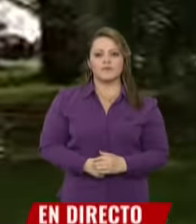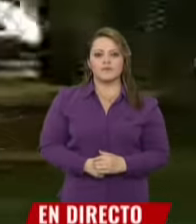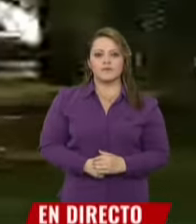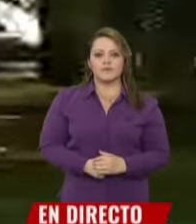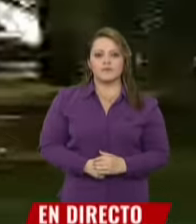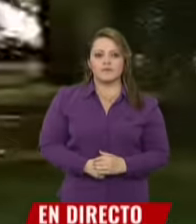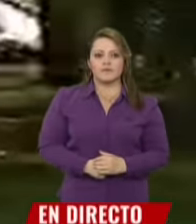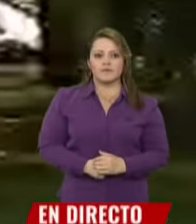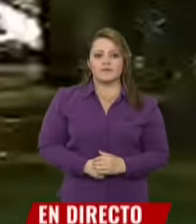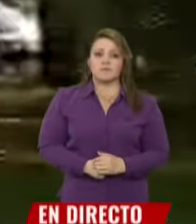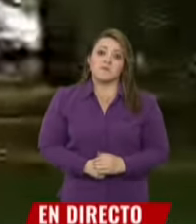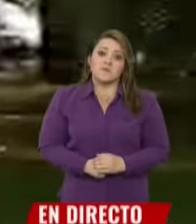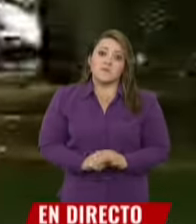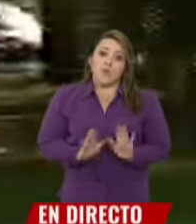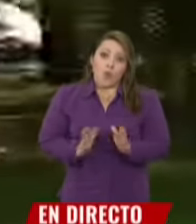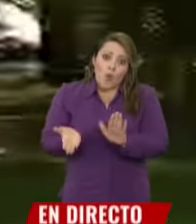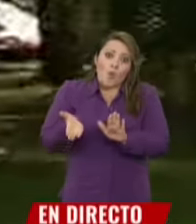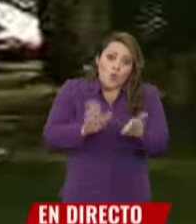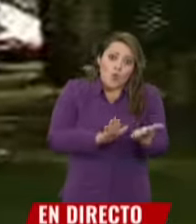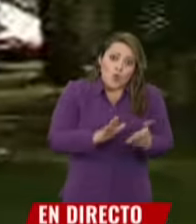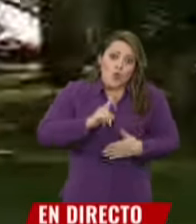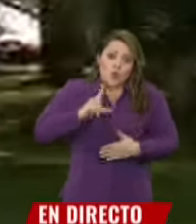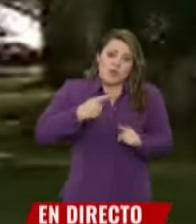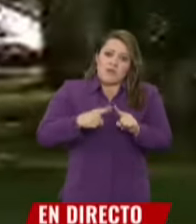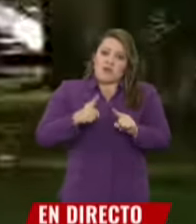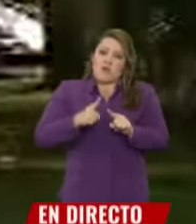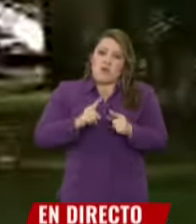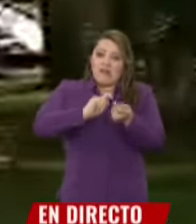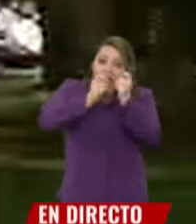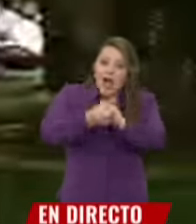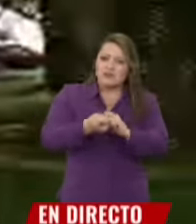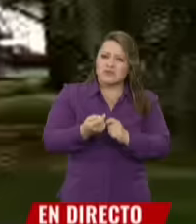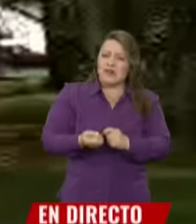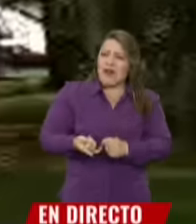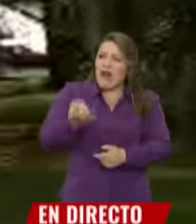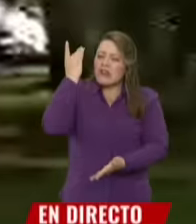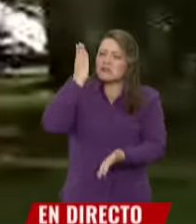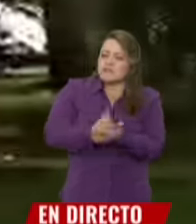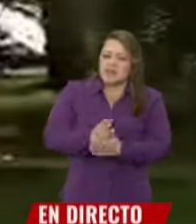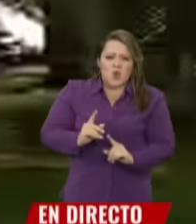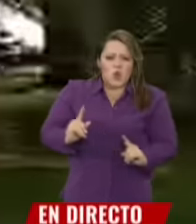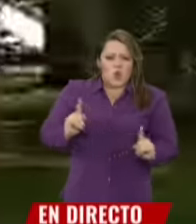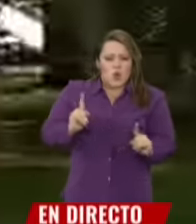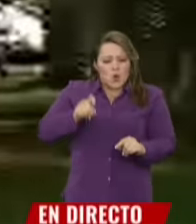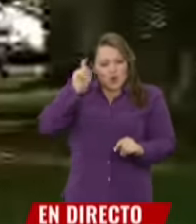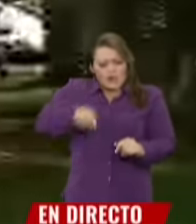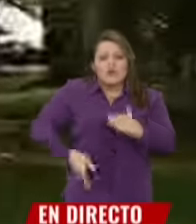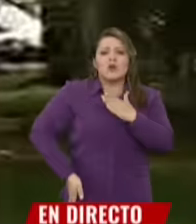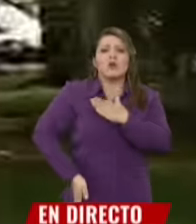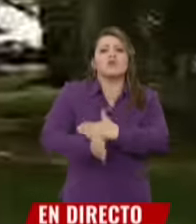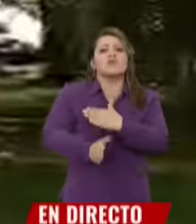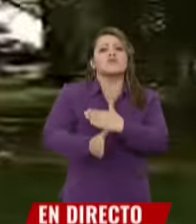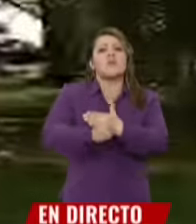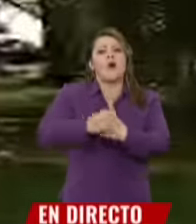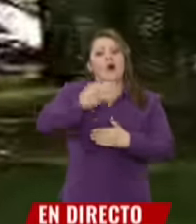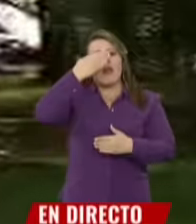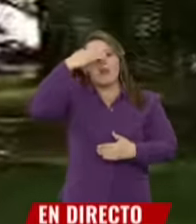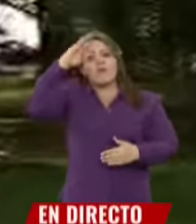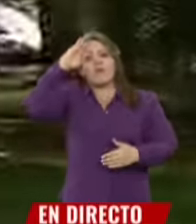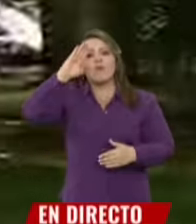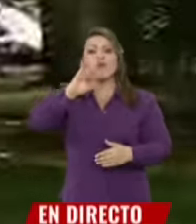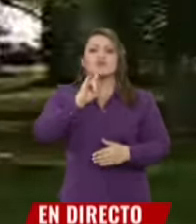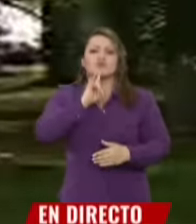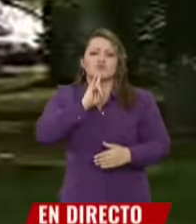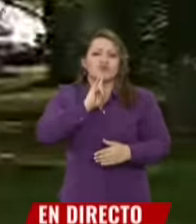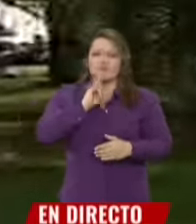No esperamos cambios, al menos de nuestra parte. Nosotros estamos comprometidos con un proceso de normalización hacia la normalización